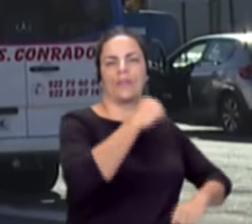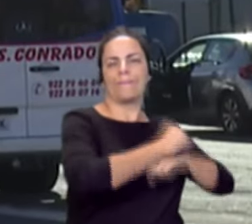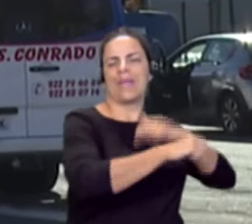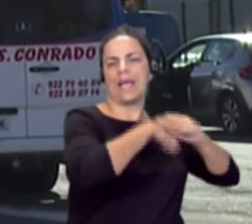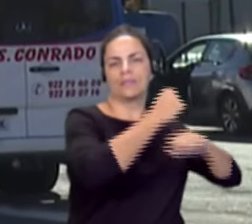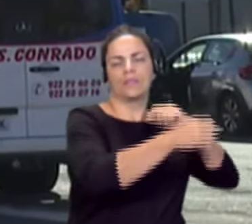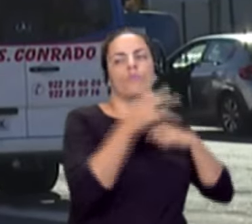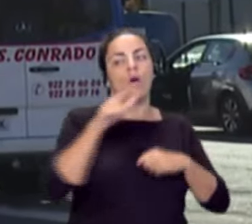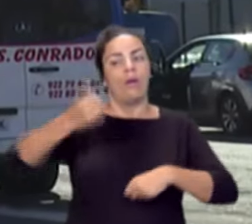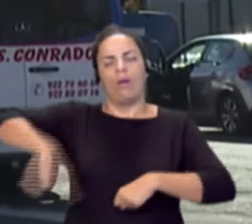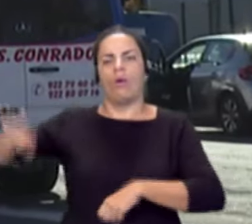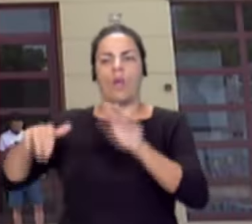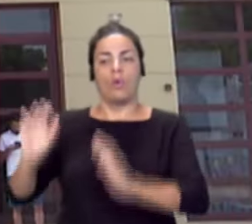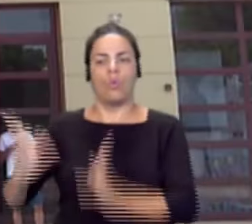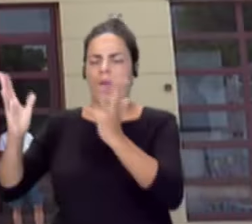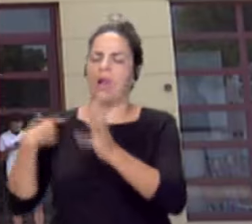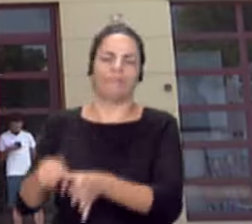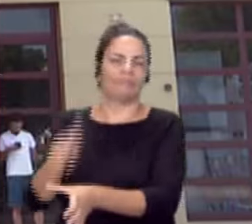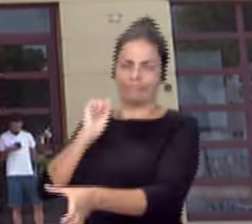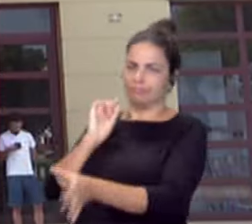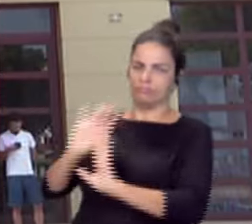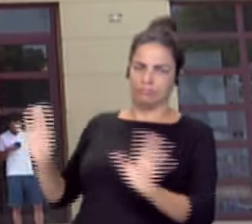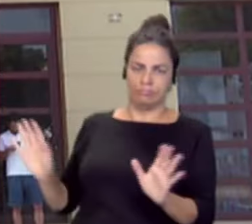del sector.